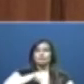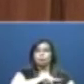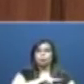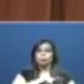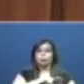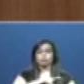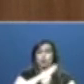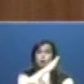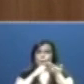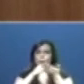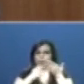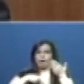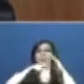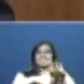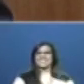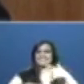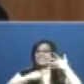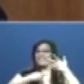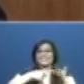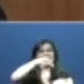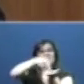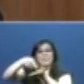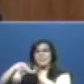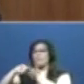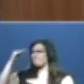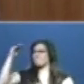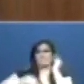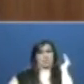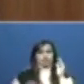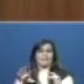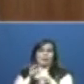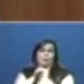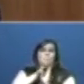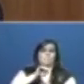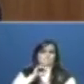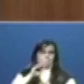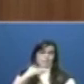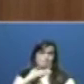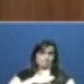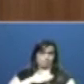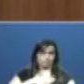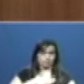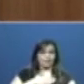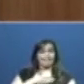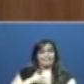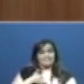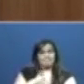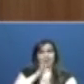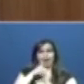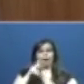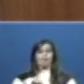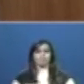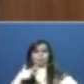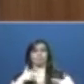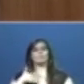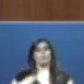comunidad con un menor endeudamiento en proporción a su pib lo que entre otras cosas nos está permitiendo